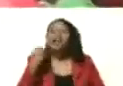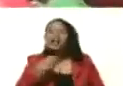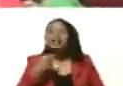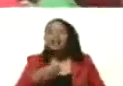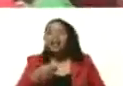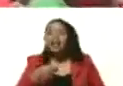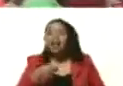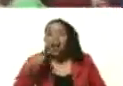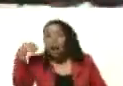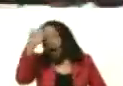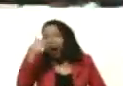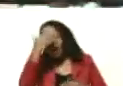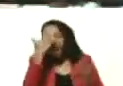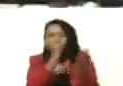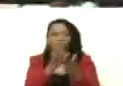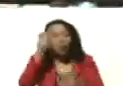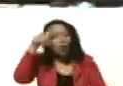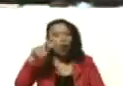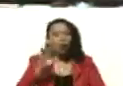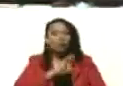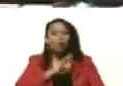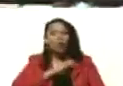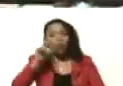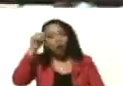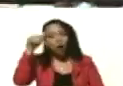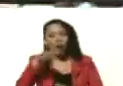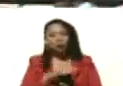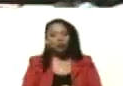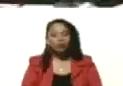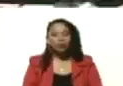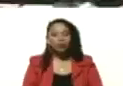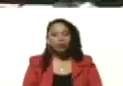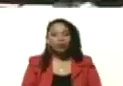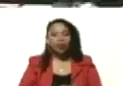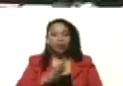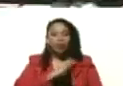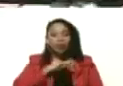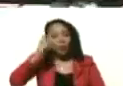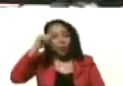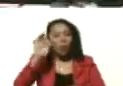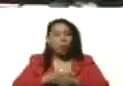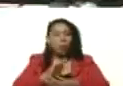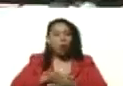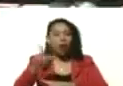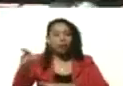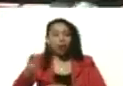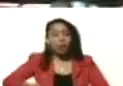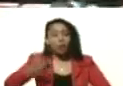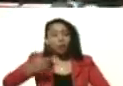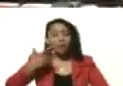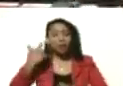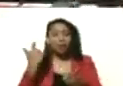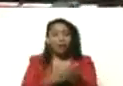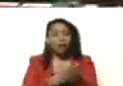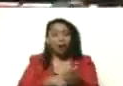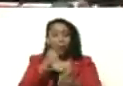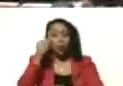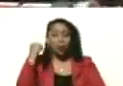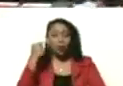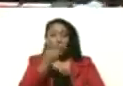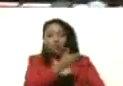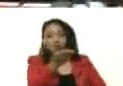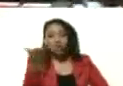ante el pueblo? El propio pueblo. El propio pueblo. Por eso la importancia, hermanos y hermanas, que ustedes